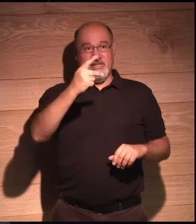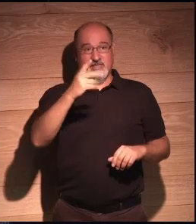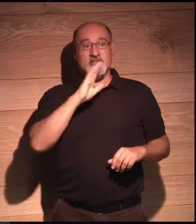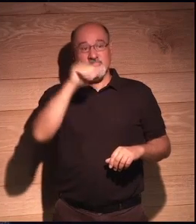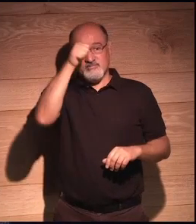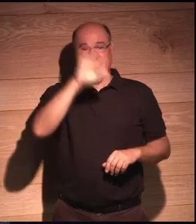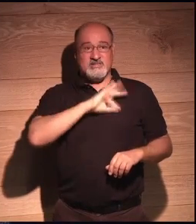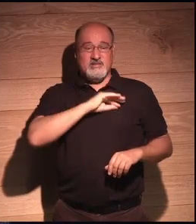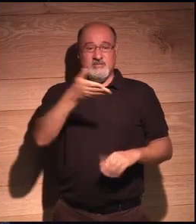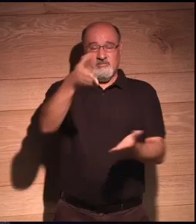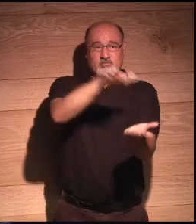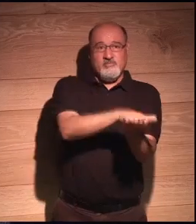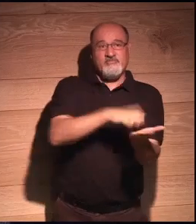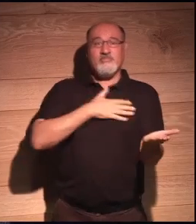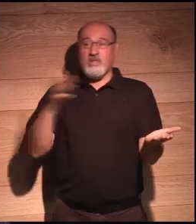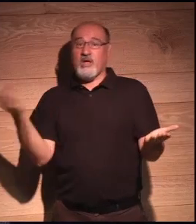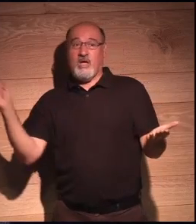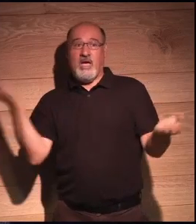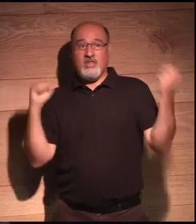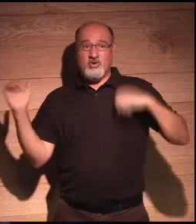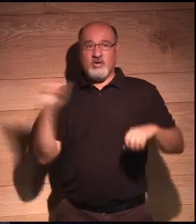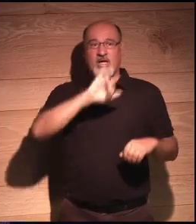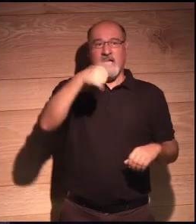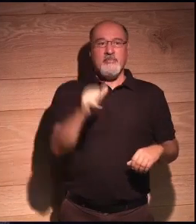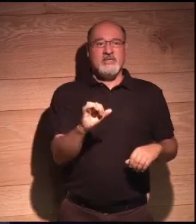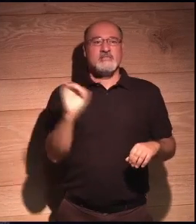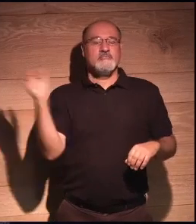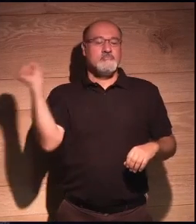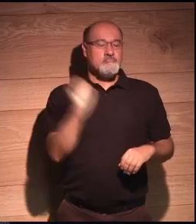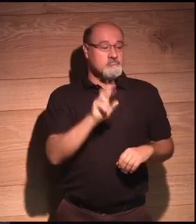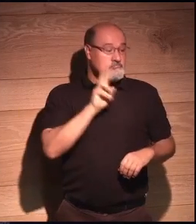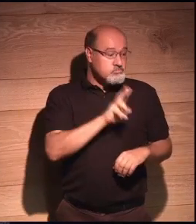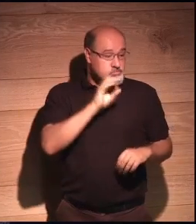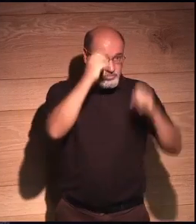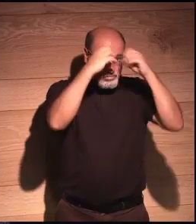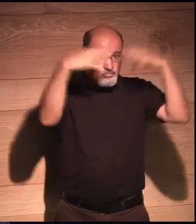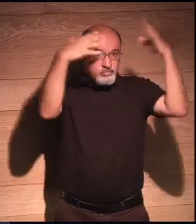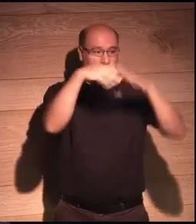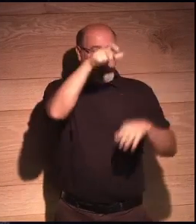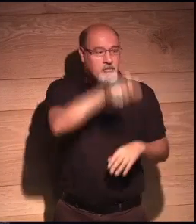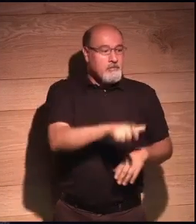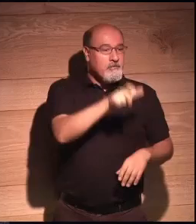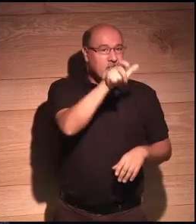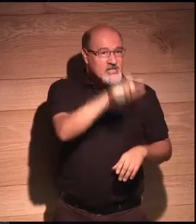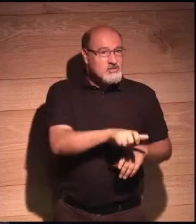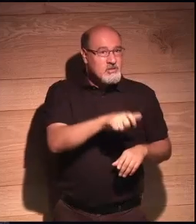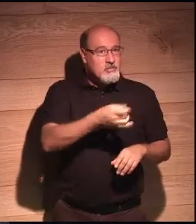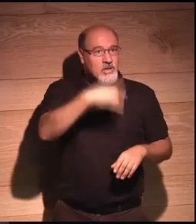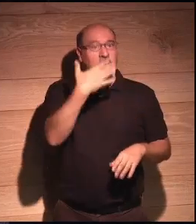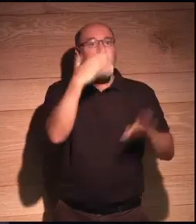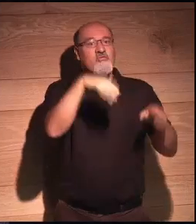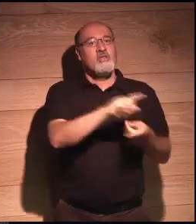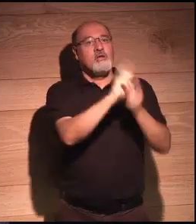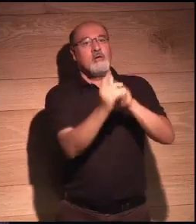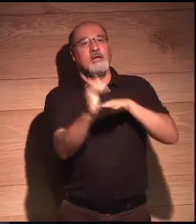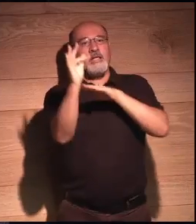está allí James Stewart y le dicen el nombre, él piensa que Ambrose Chappell es una persona y luego descubre que es la capilla